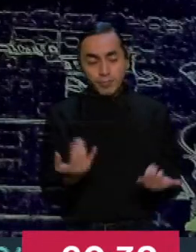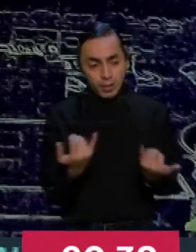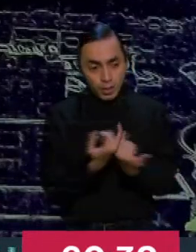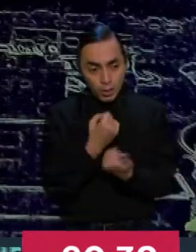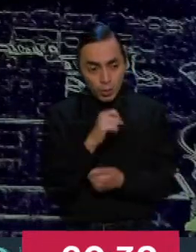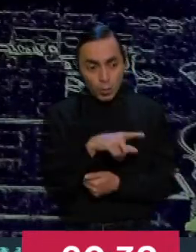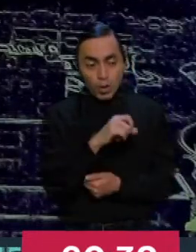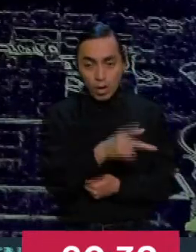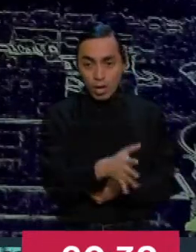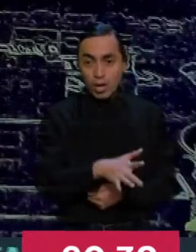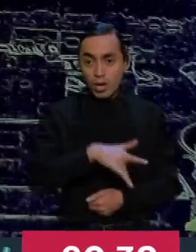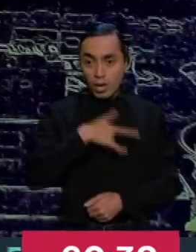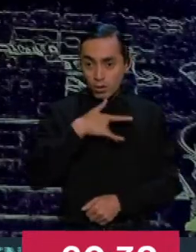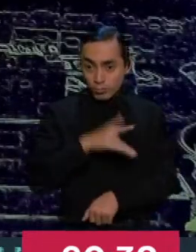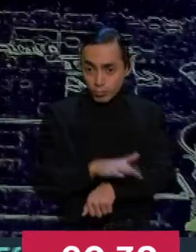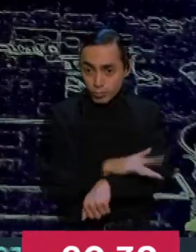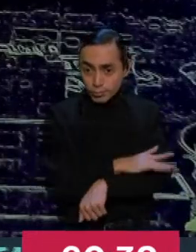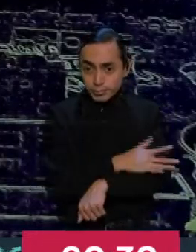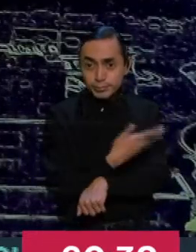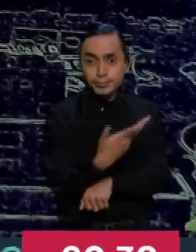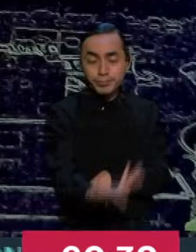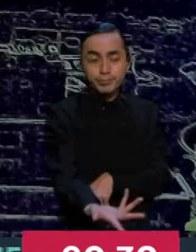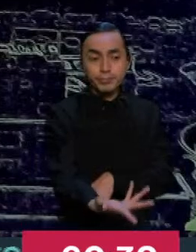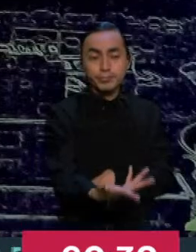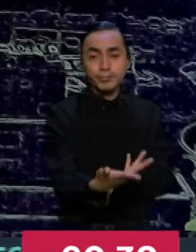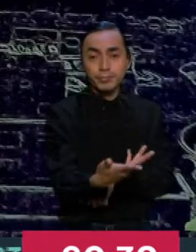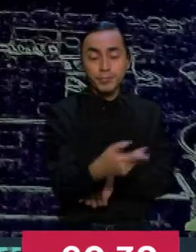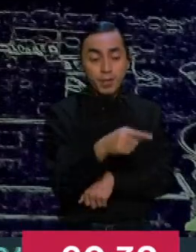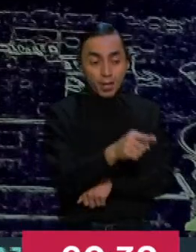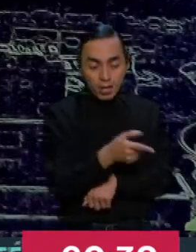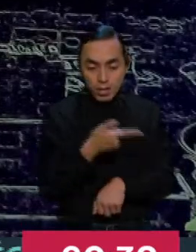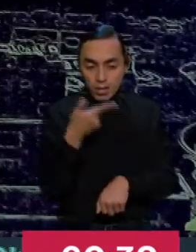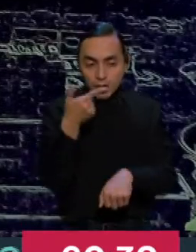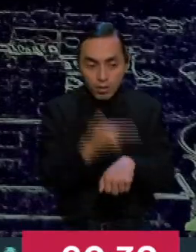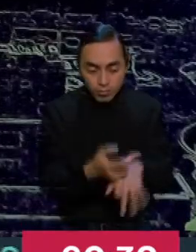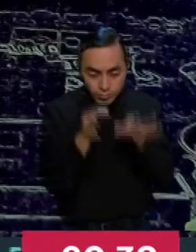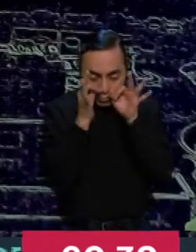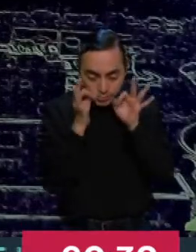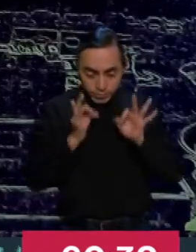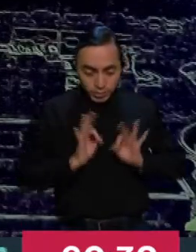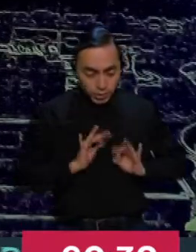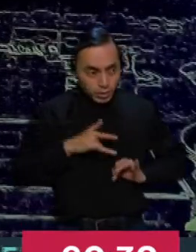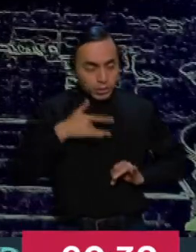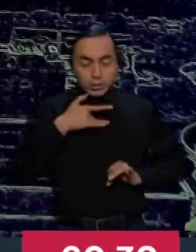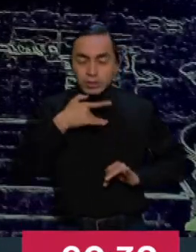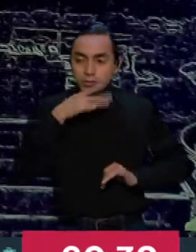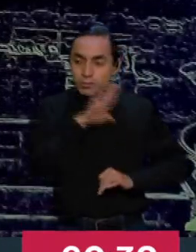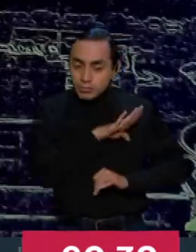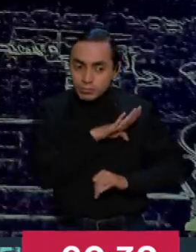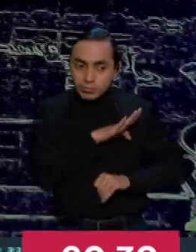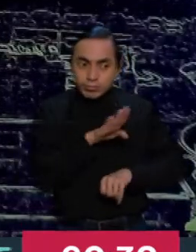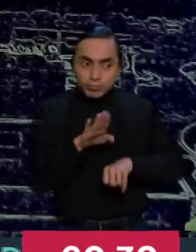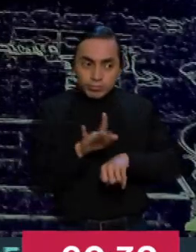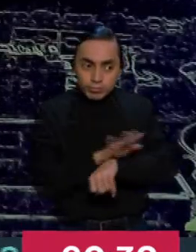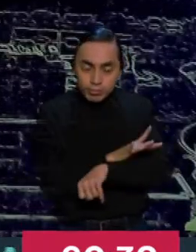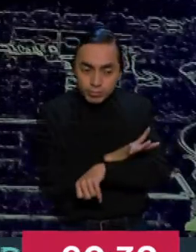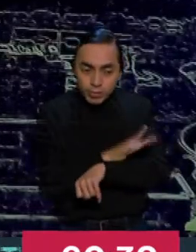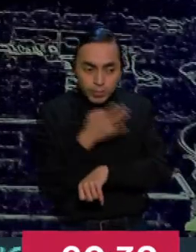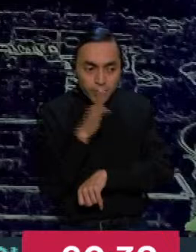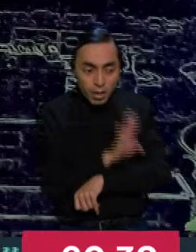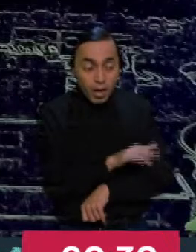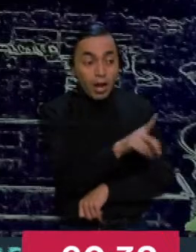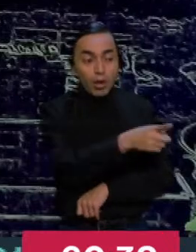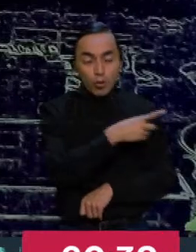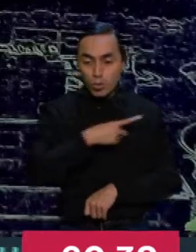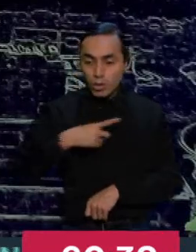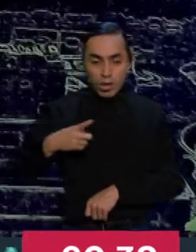sus emociones y decirle que cuando él se dé cuenta que sus emociones no están bien, en ese momento se lo tiene que comentar